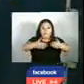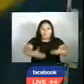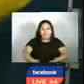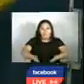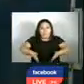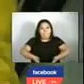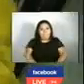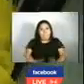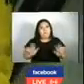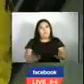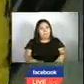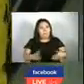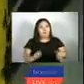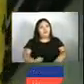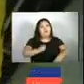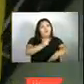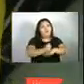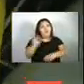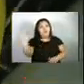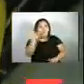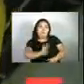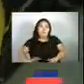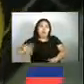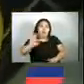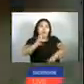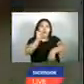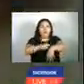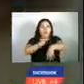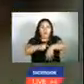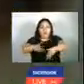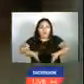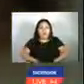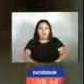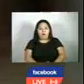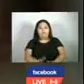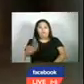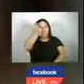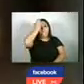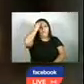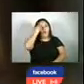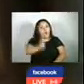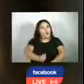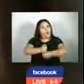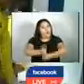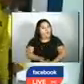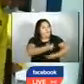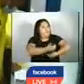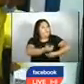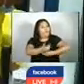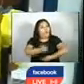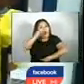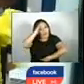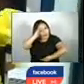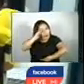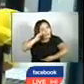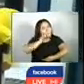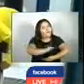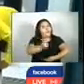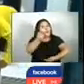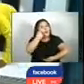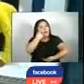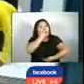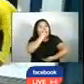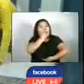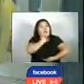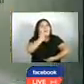pretende mejorar e implementar un nuevo modelo de atención materno-infantil para garantizar el cuidado, respeto y la protección de la